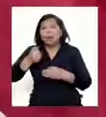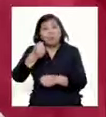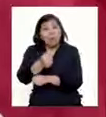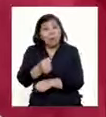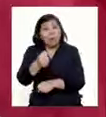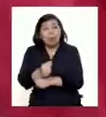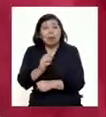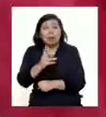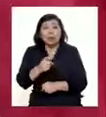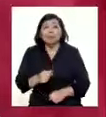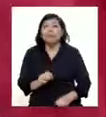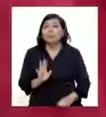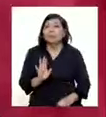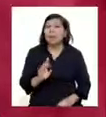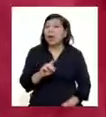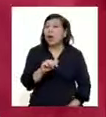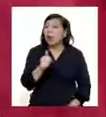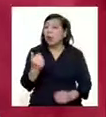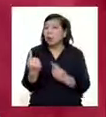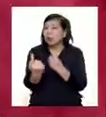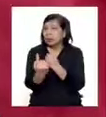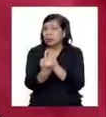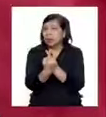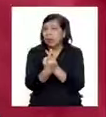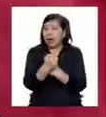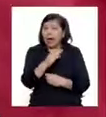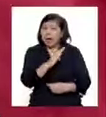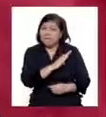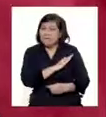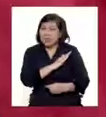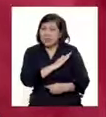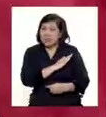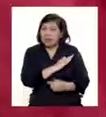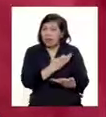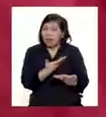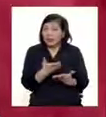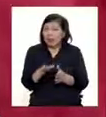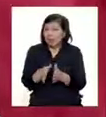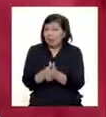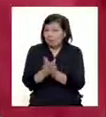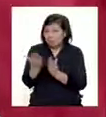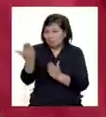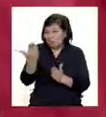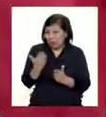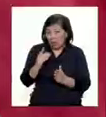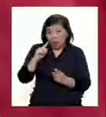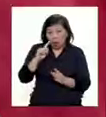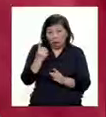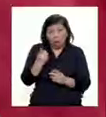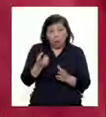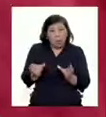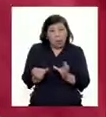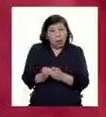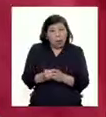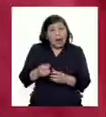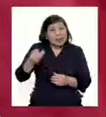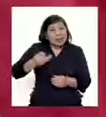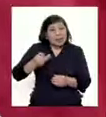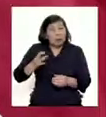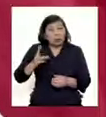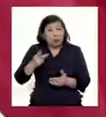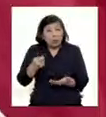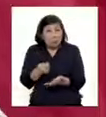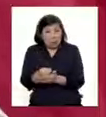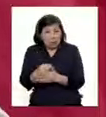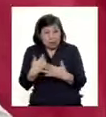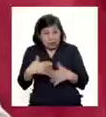la delincuencia y la criminalidad. Ministro, ¿ha habido algún acercamiento de parte de la Fiscalía de la Nación respecto a esta solicitud de crear, ¿no?, una fiscalía especializada en delitos de